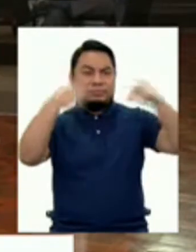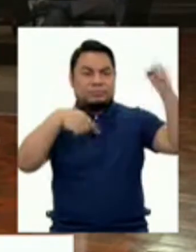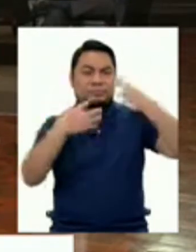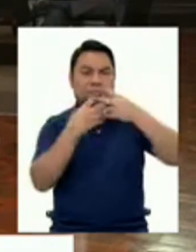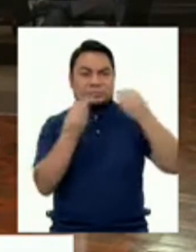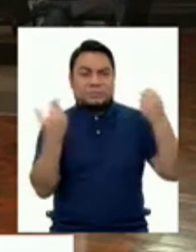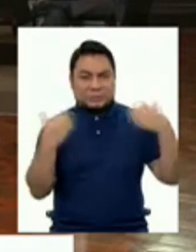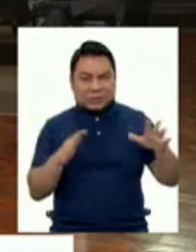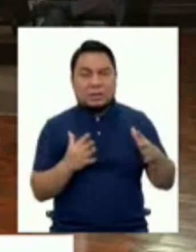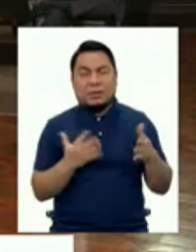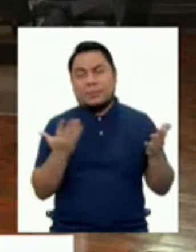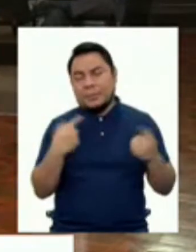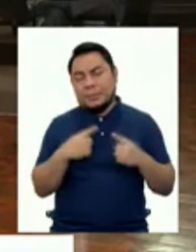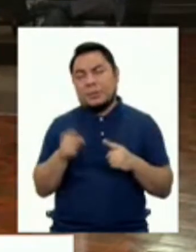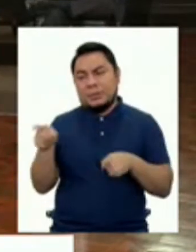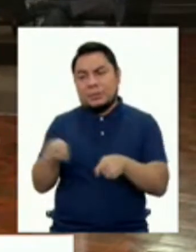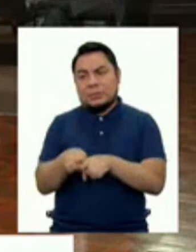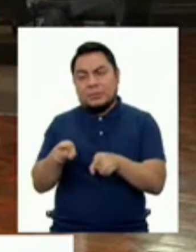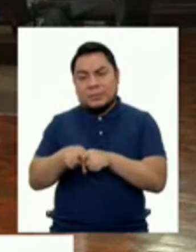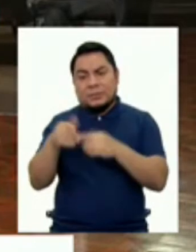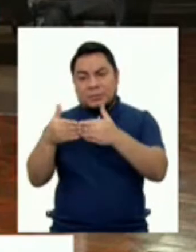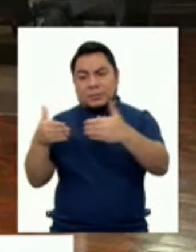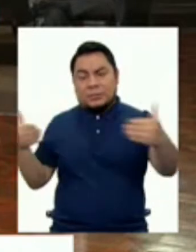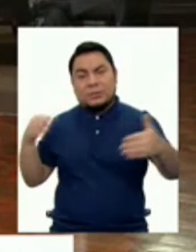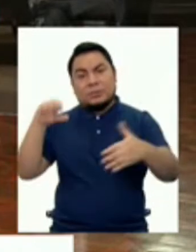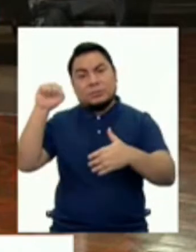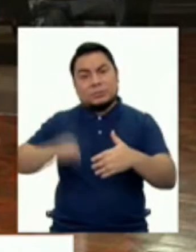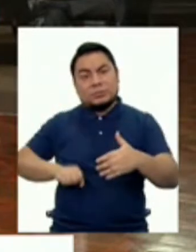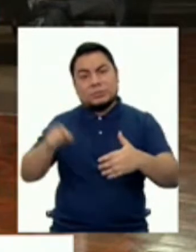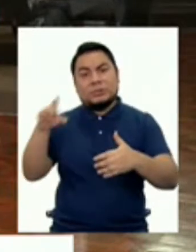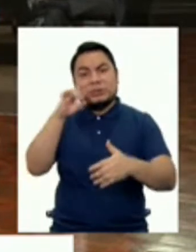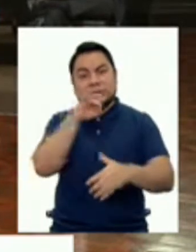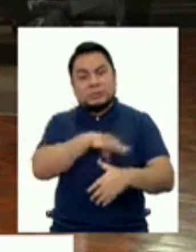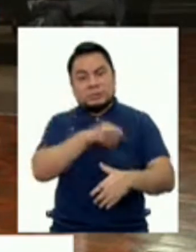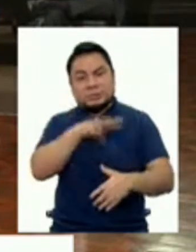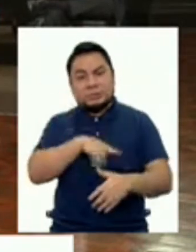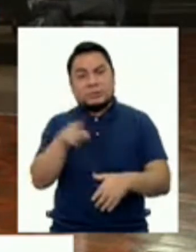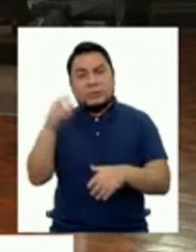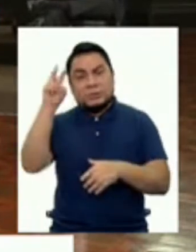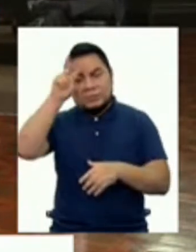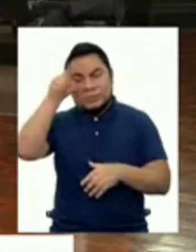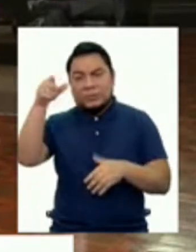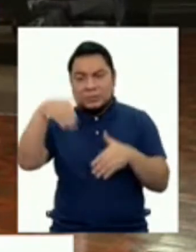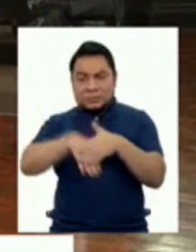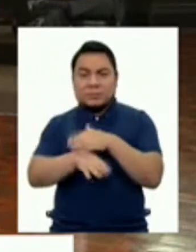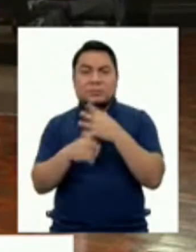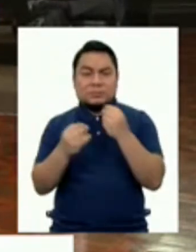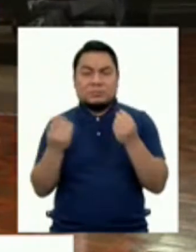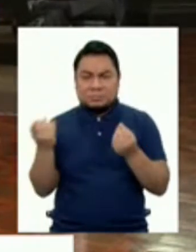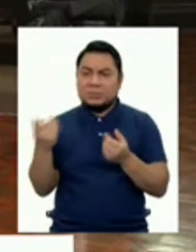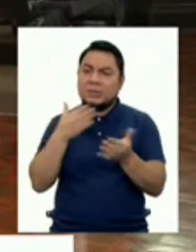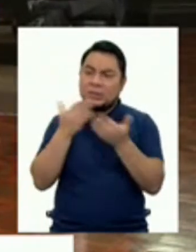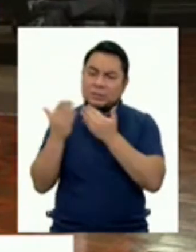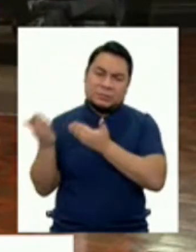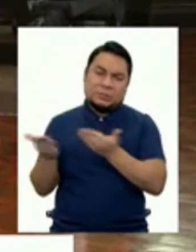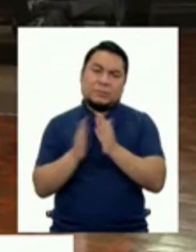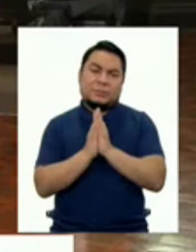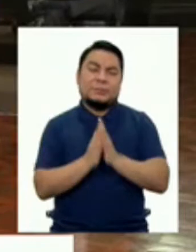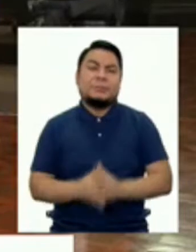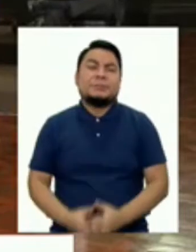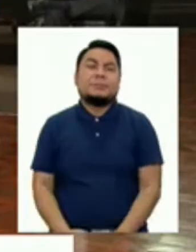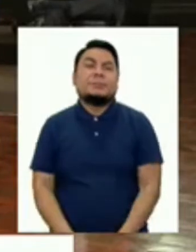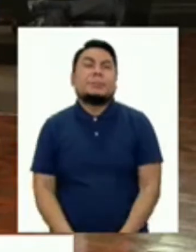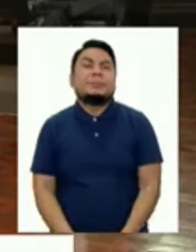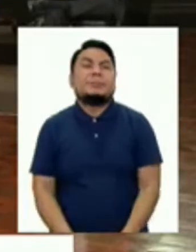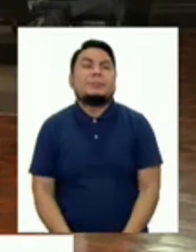sino también por la frontera del sur entre Chile y Perú, que es en la región de Tacna. Por favor.